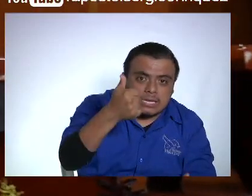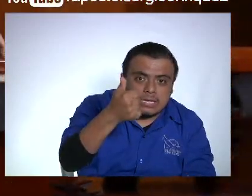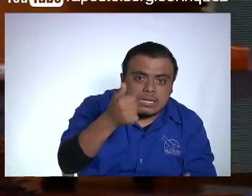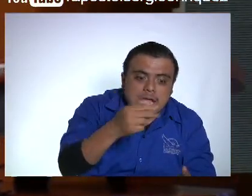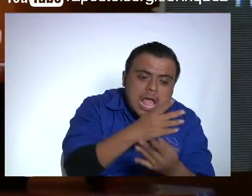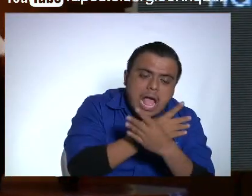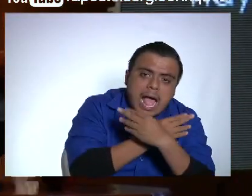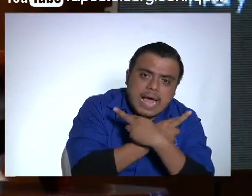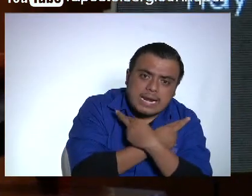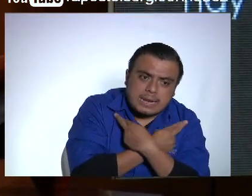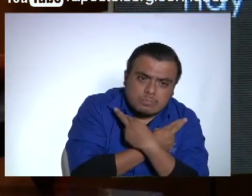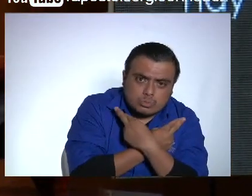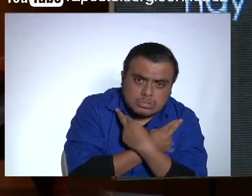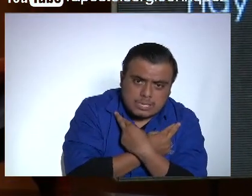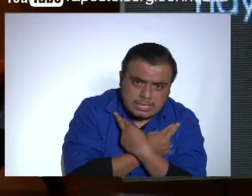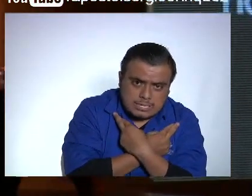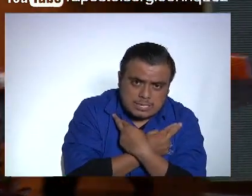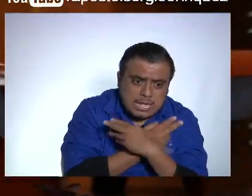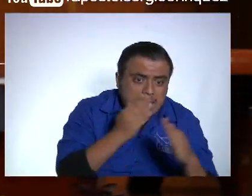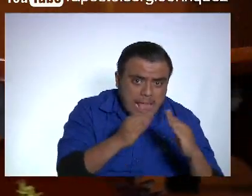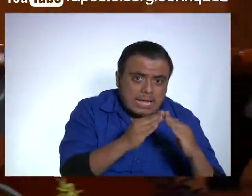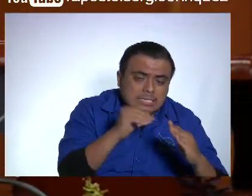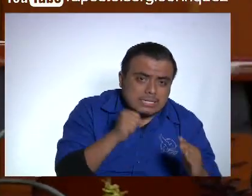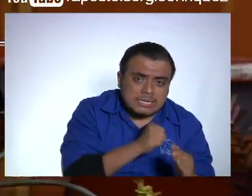a la casa del canto.